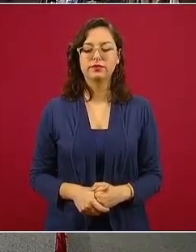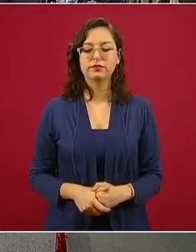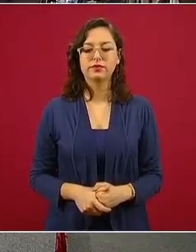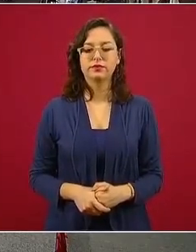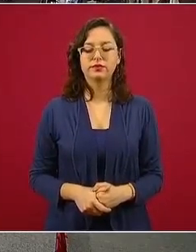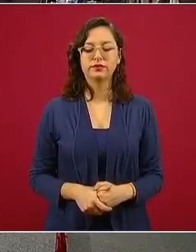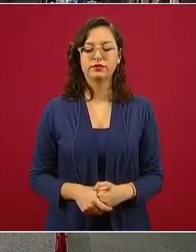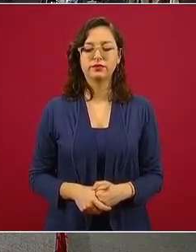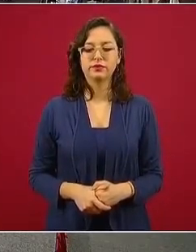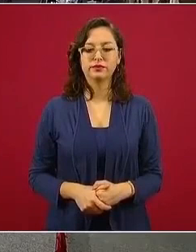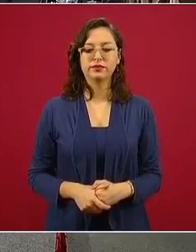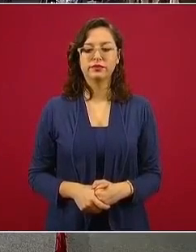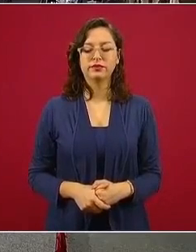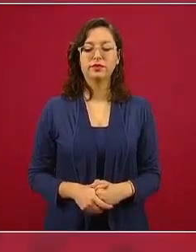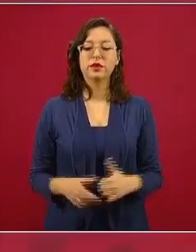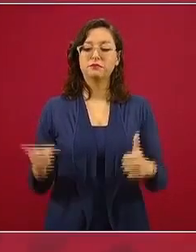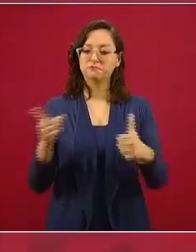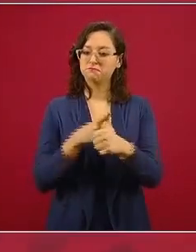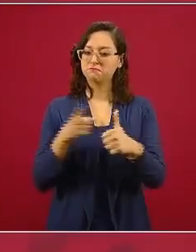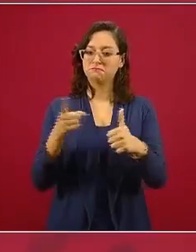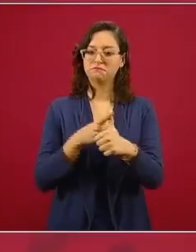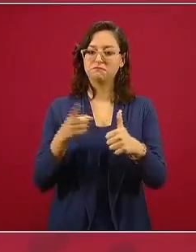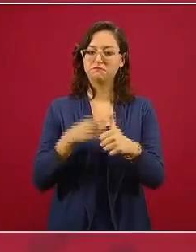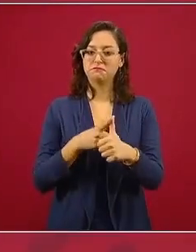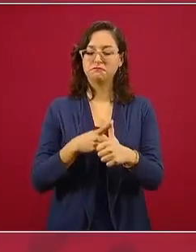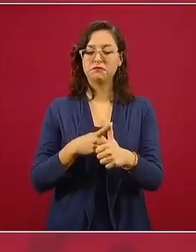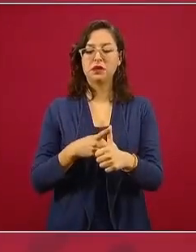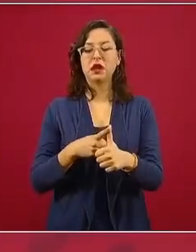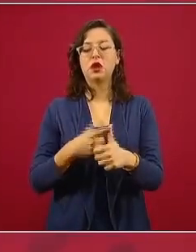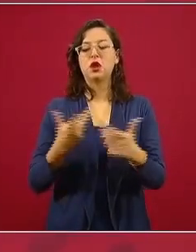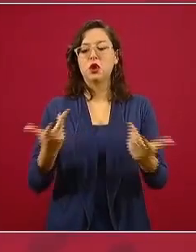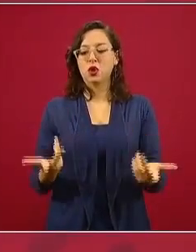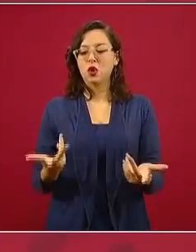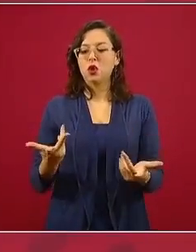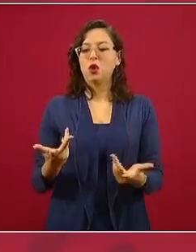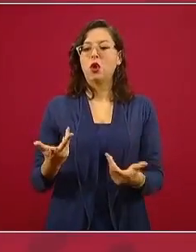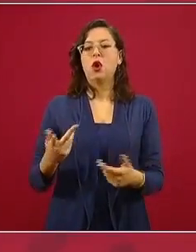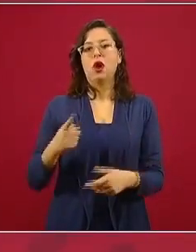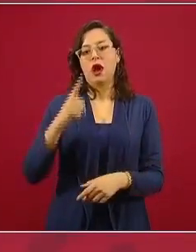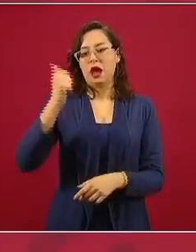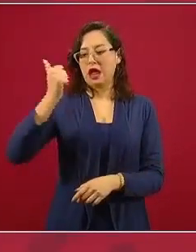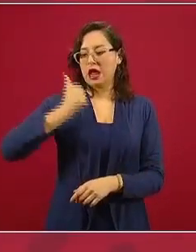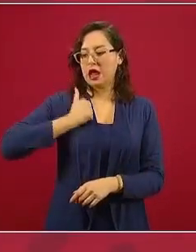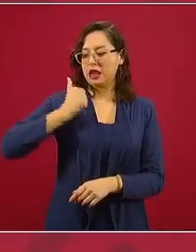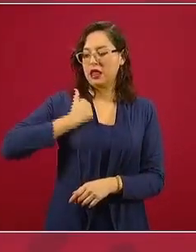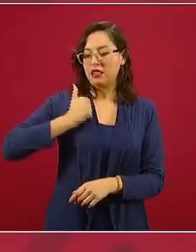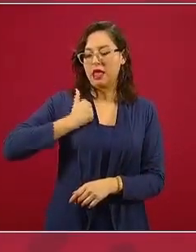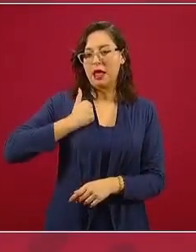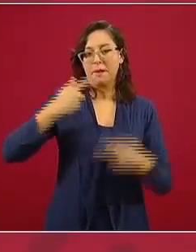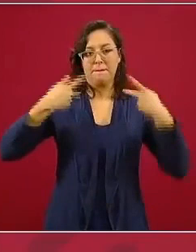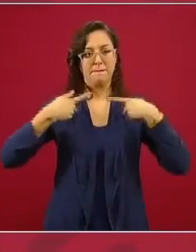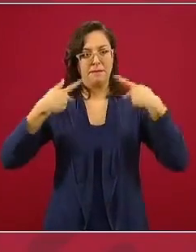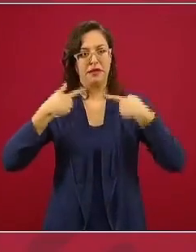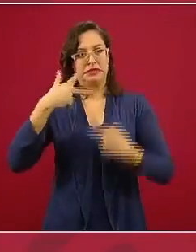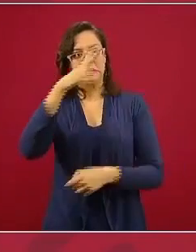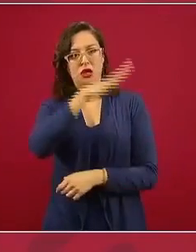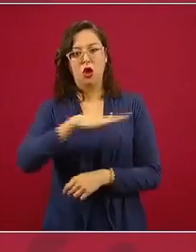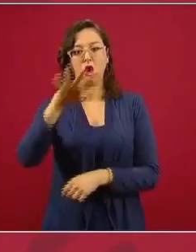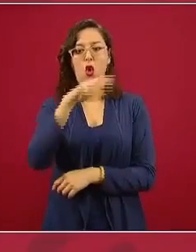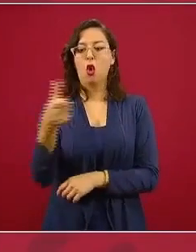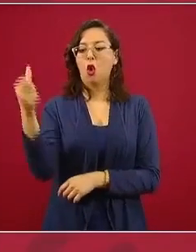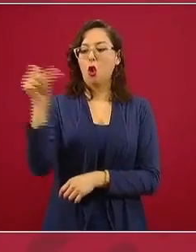felicitar al pueblo y al gobierno de Canadá hoy en su Día Nacional, que entra en